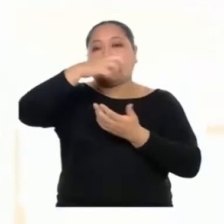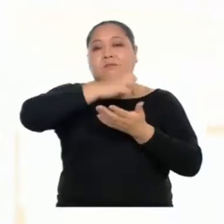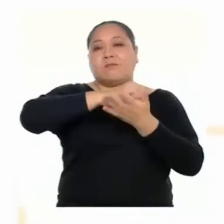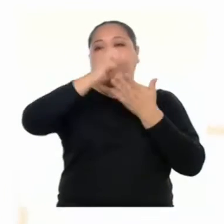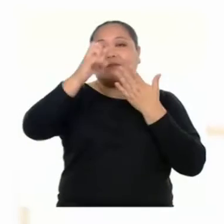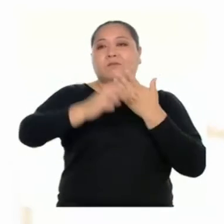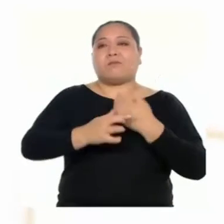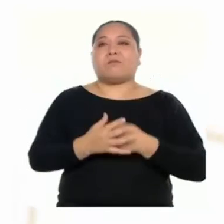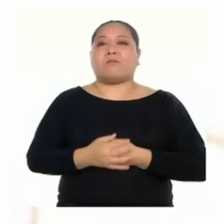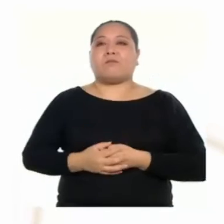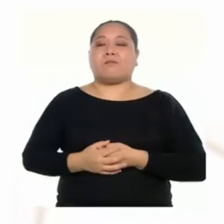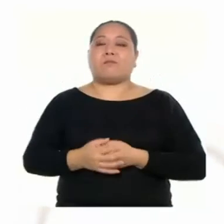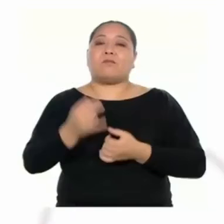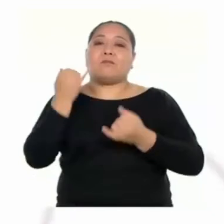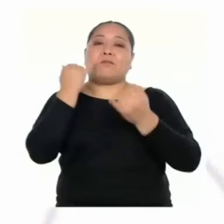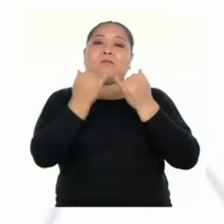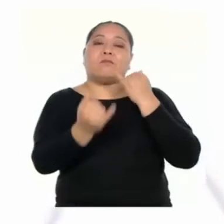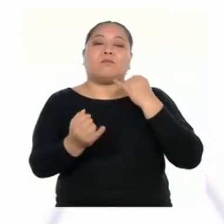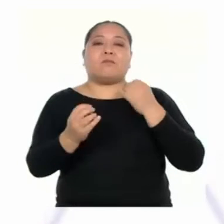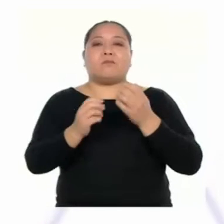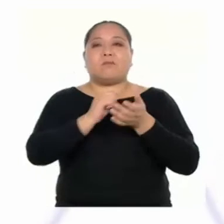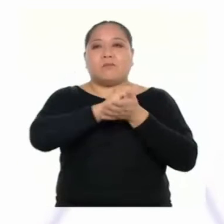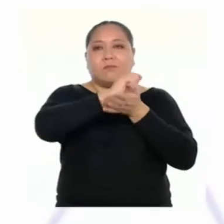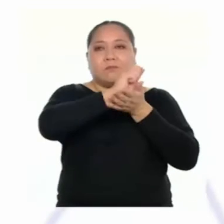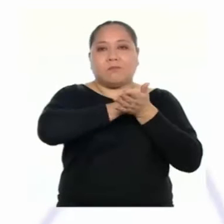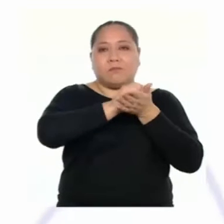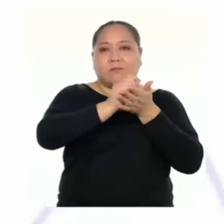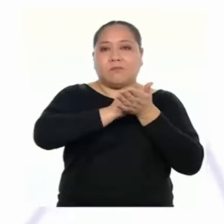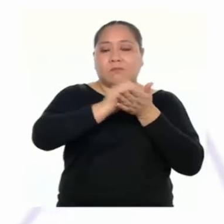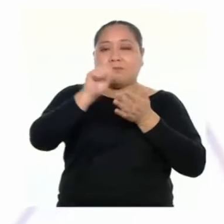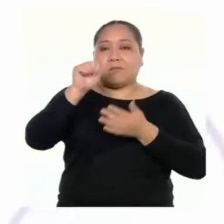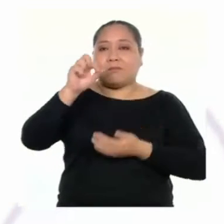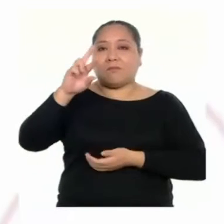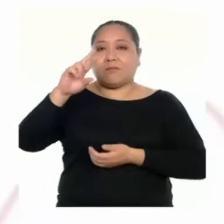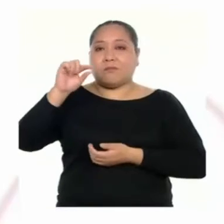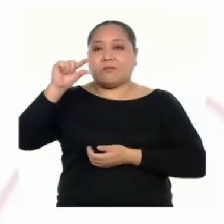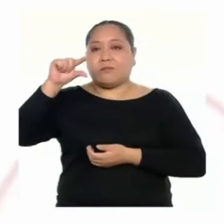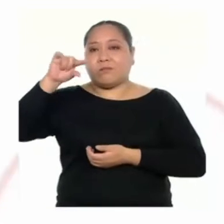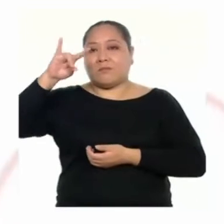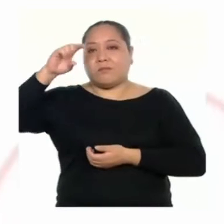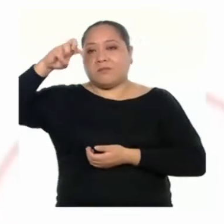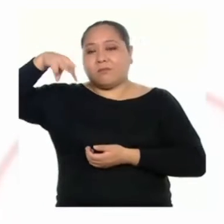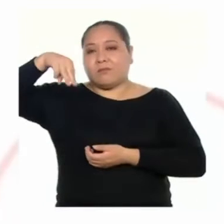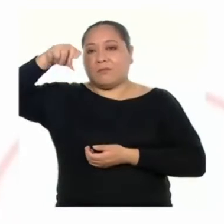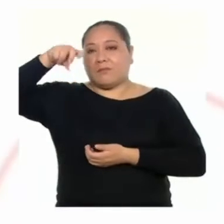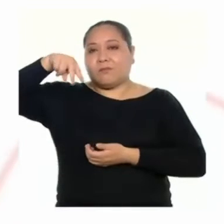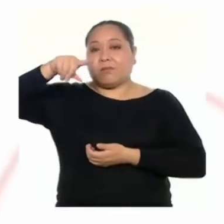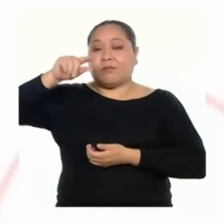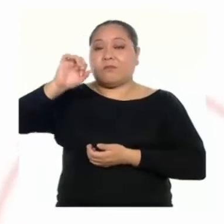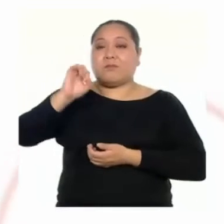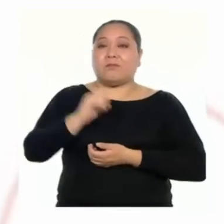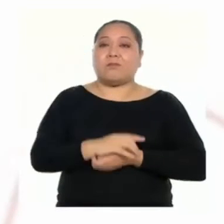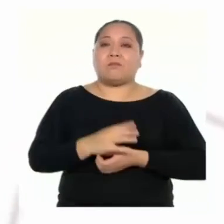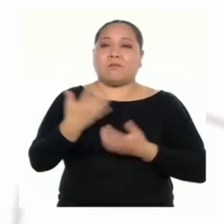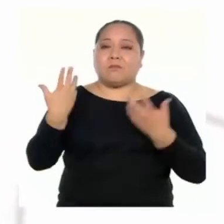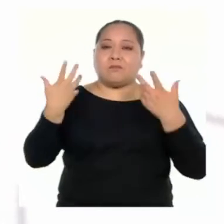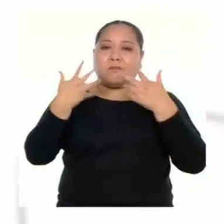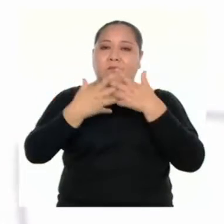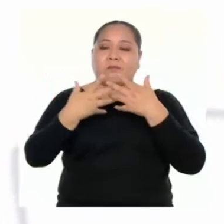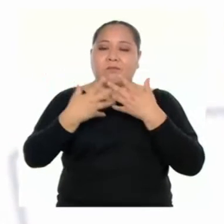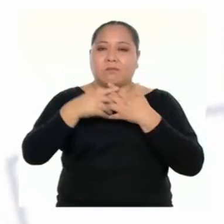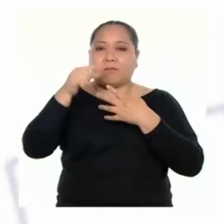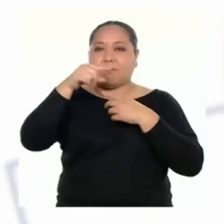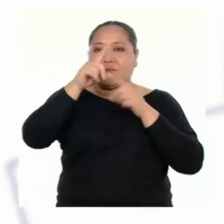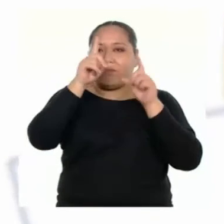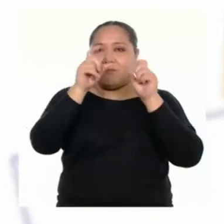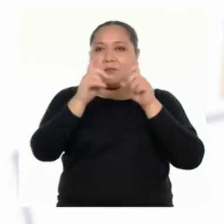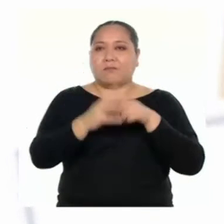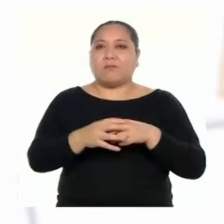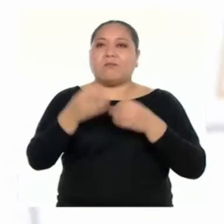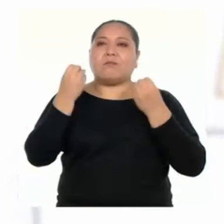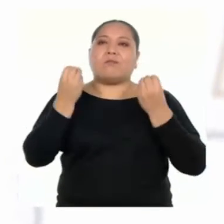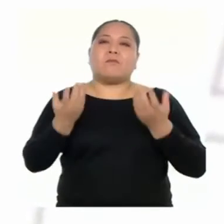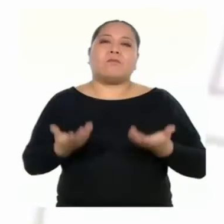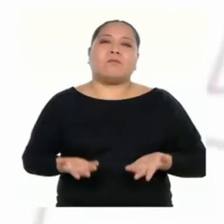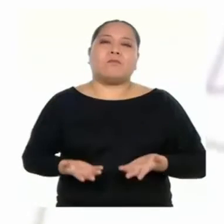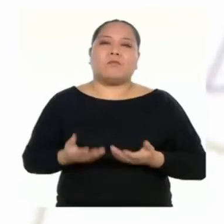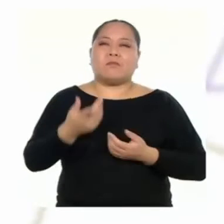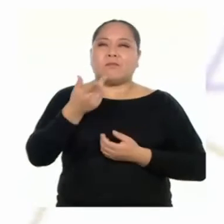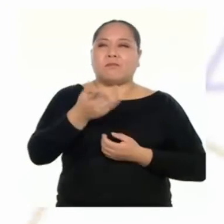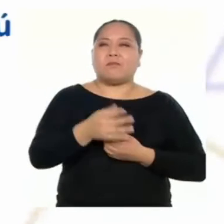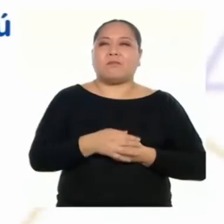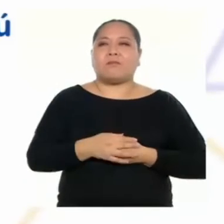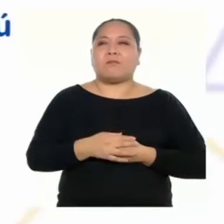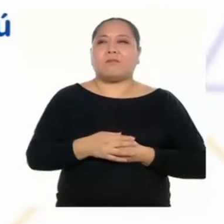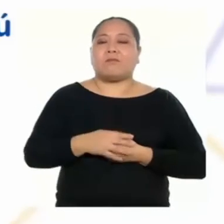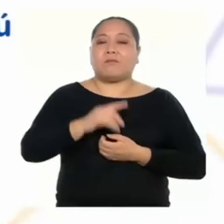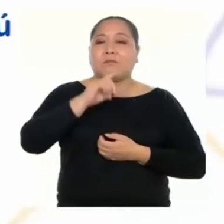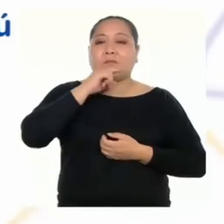programa. Finalmente, redacten argumentos basados en las fuentes analizadas en relación con la pregunta: ¿cómo fue el trato